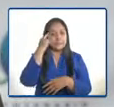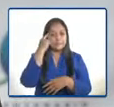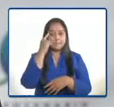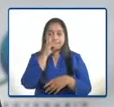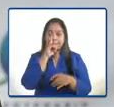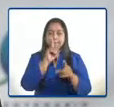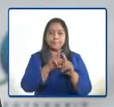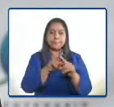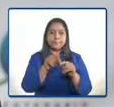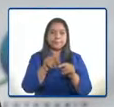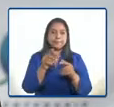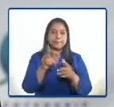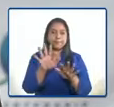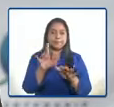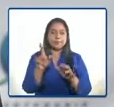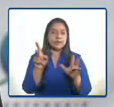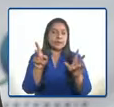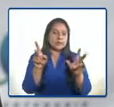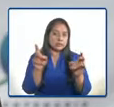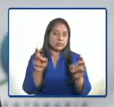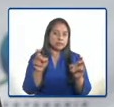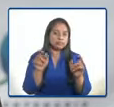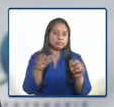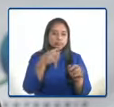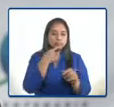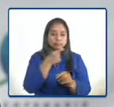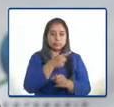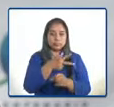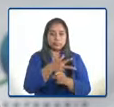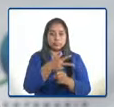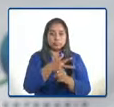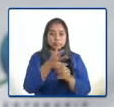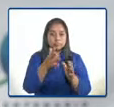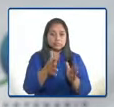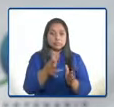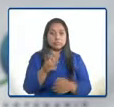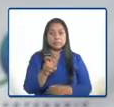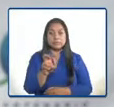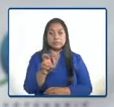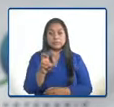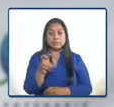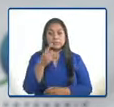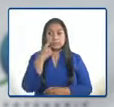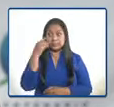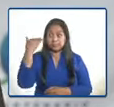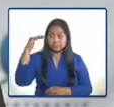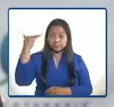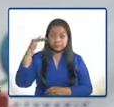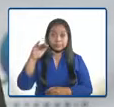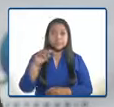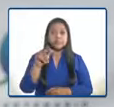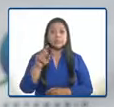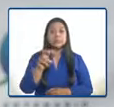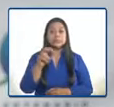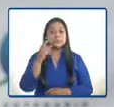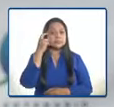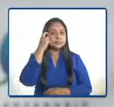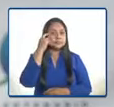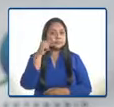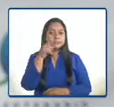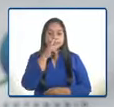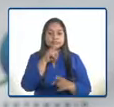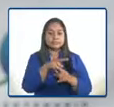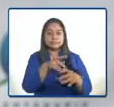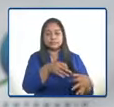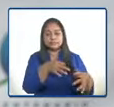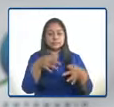pensando en el tema de que los guatemaltecos necesitan viajar, se pensó en el tema de la extensión de la